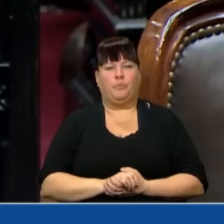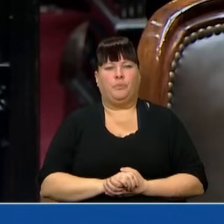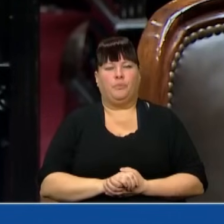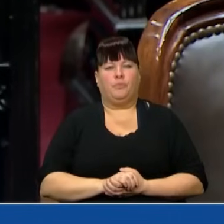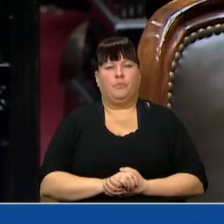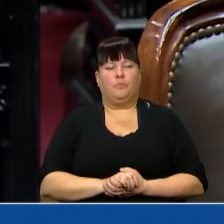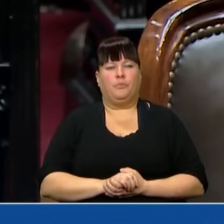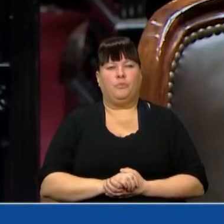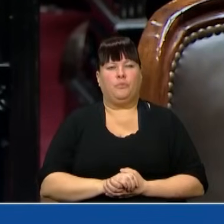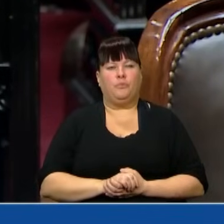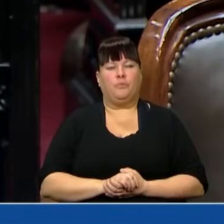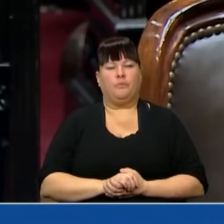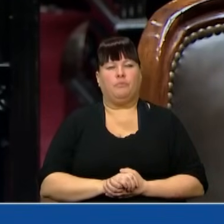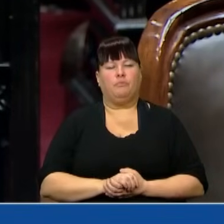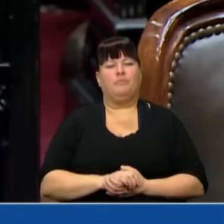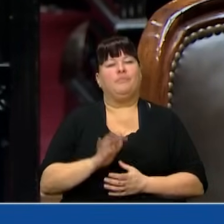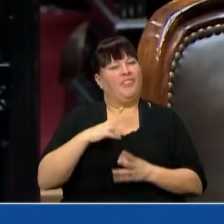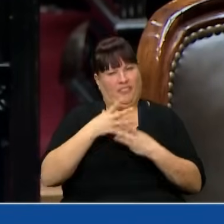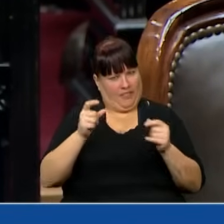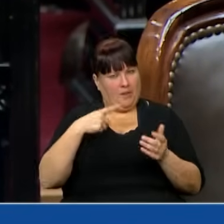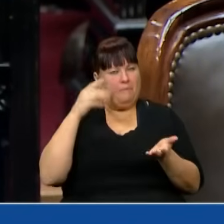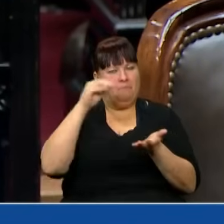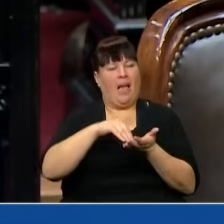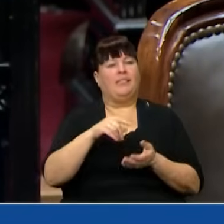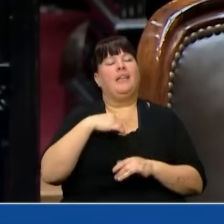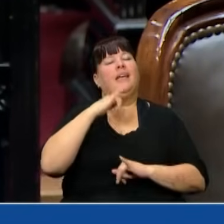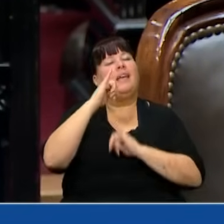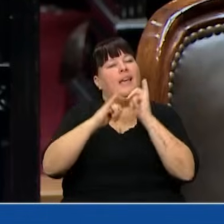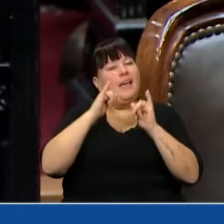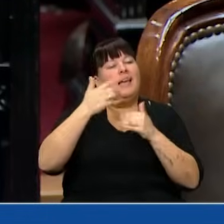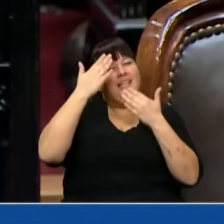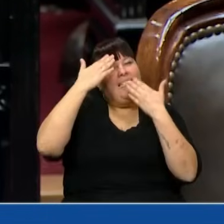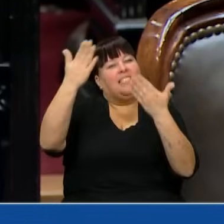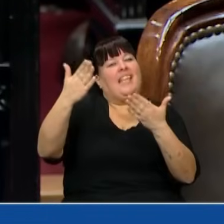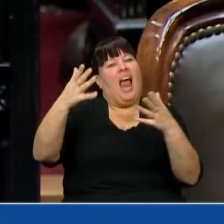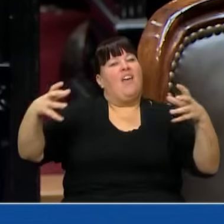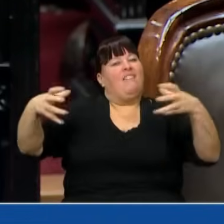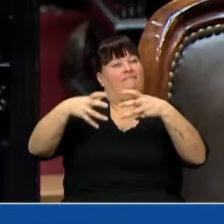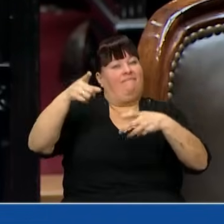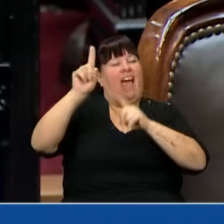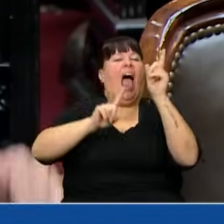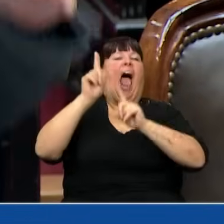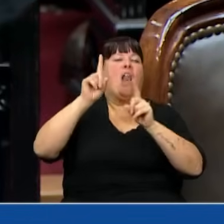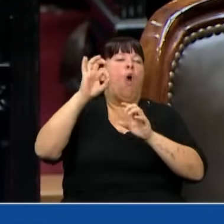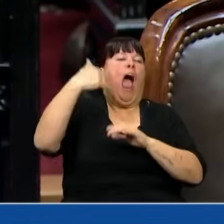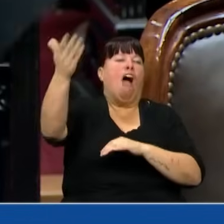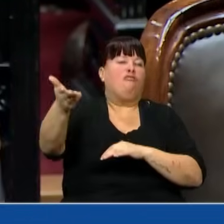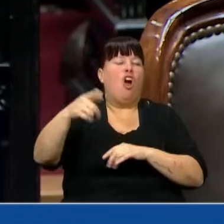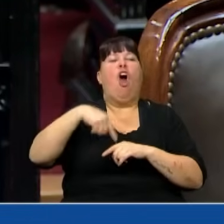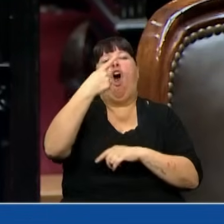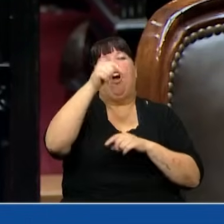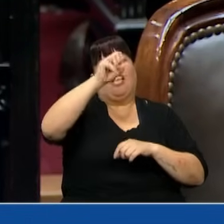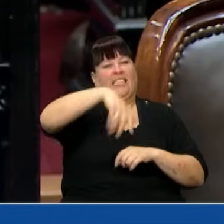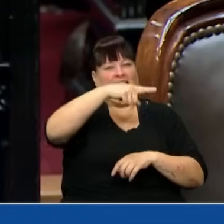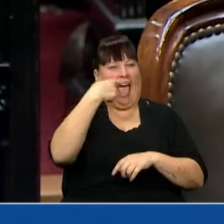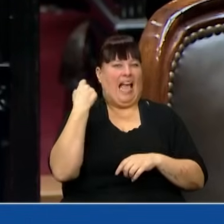inflacionario. Y no quiero terminar sin dejar de mandarle un saludo a la casta. Algunos están afuera, otros están